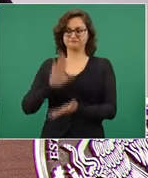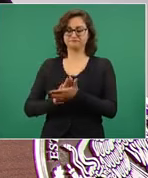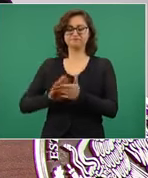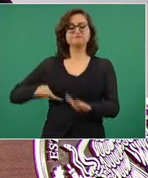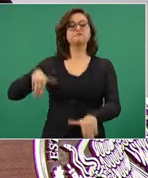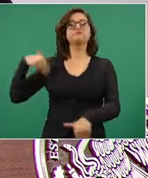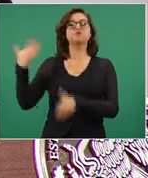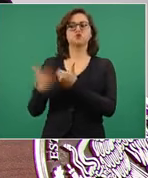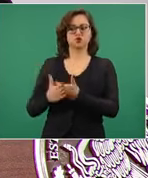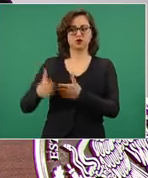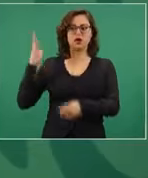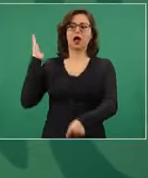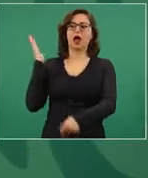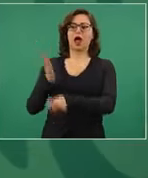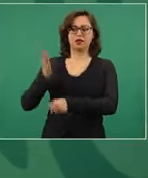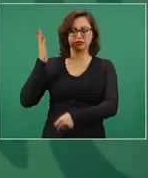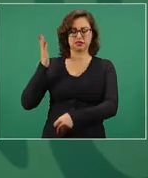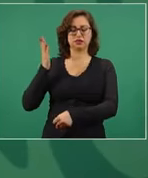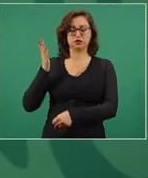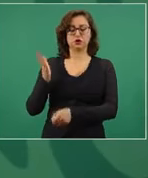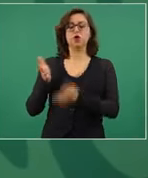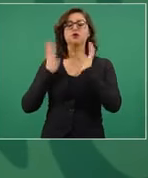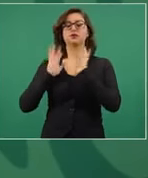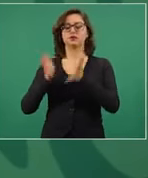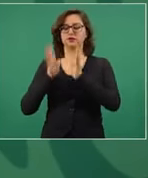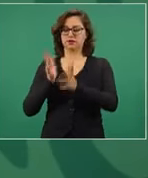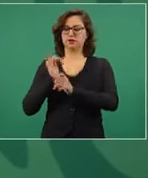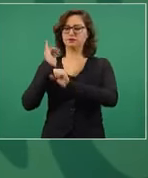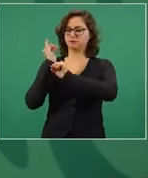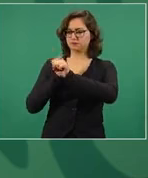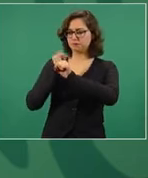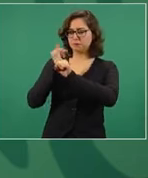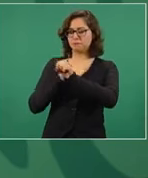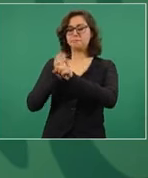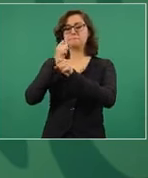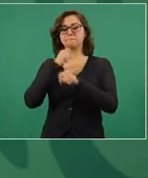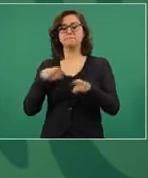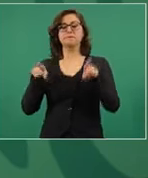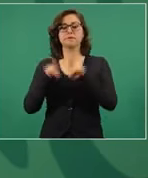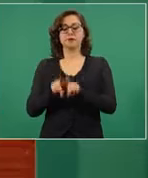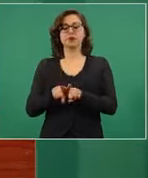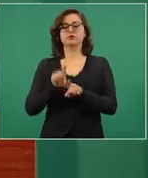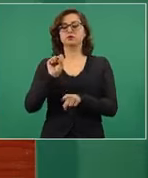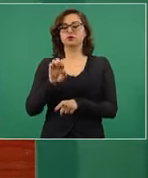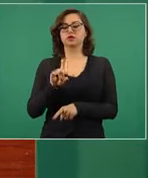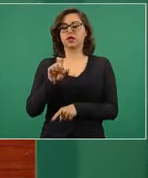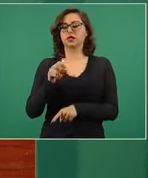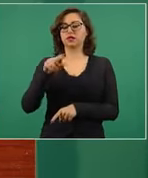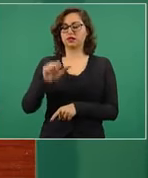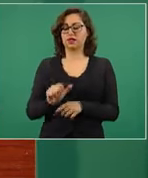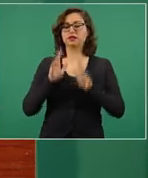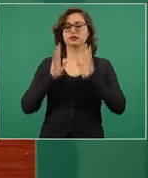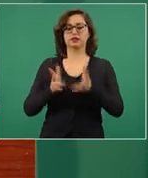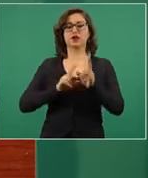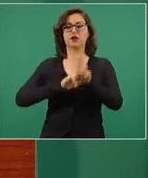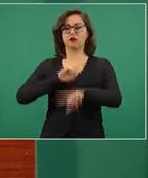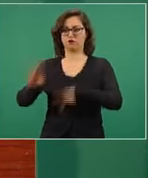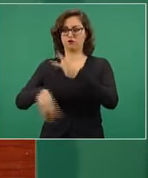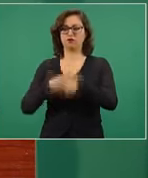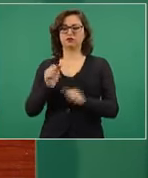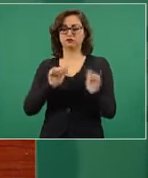digamos, un operativo de presencia por parte de la Secretaría de la Defensa Nacional. Eso es lo que le